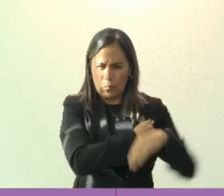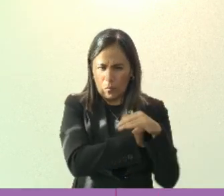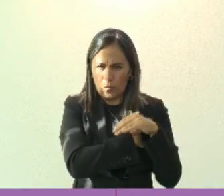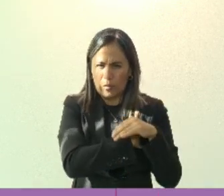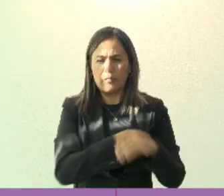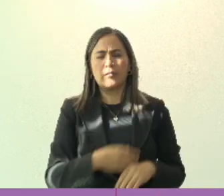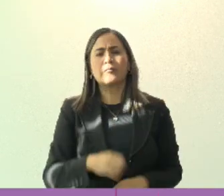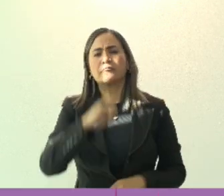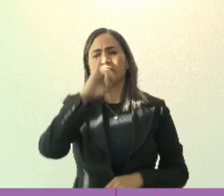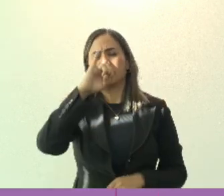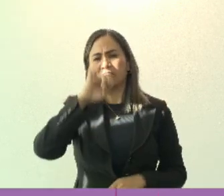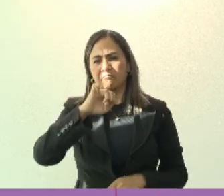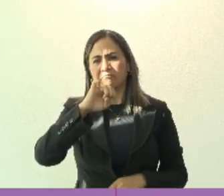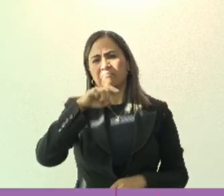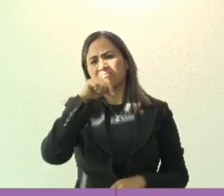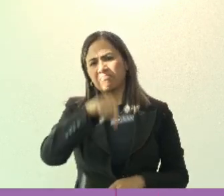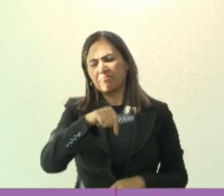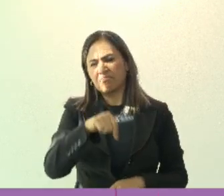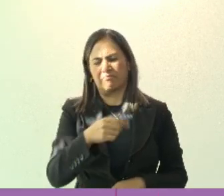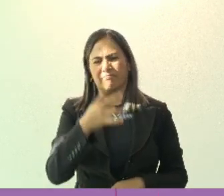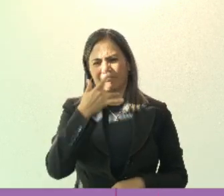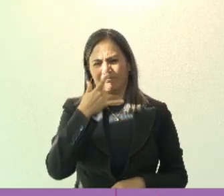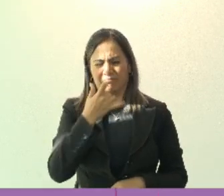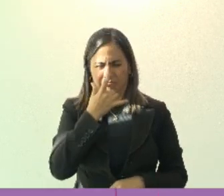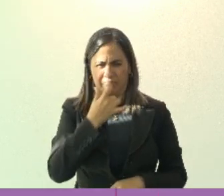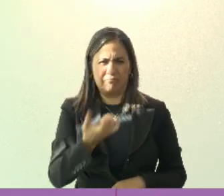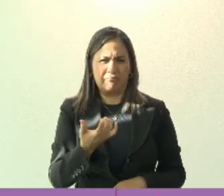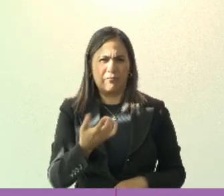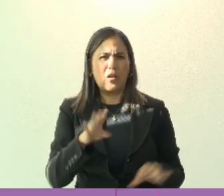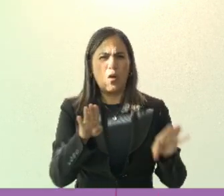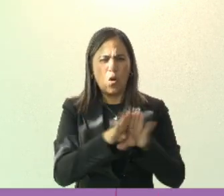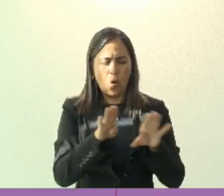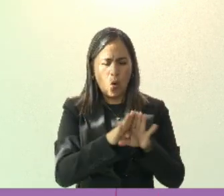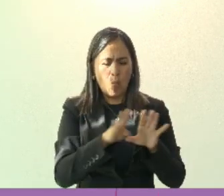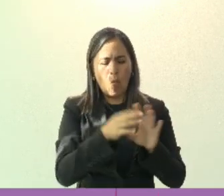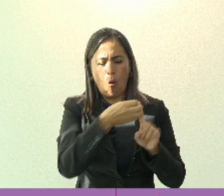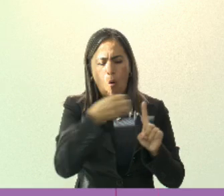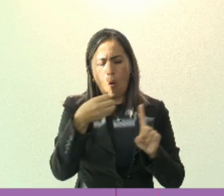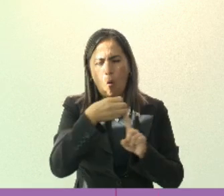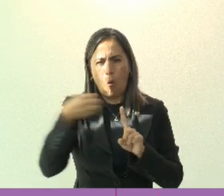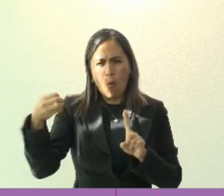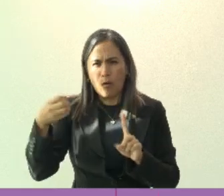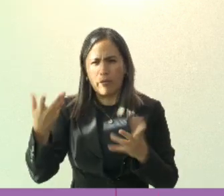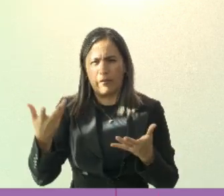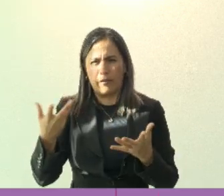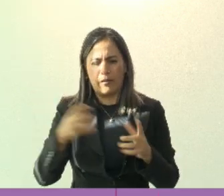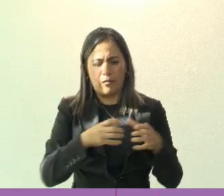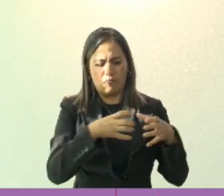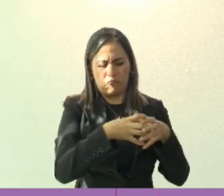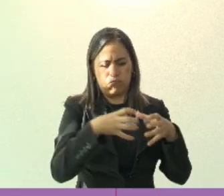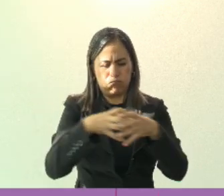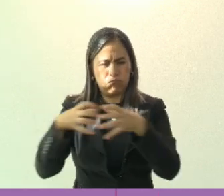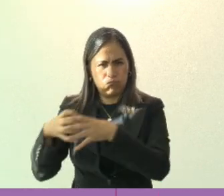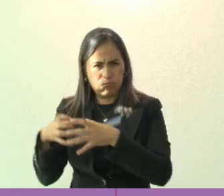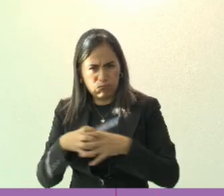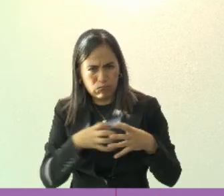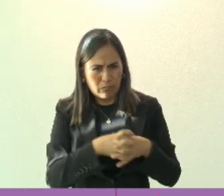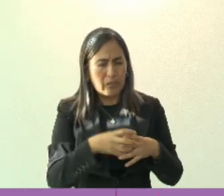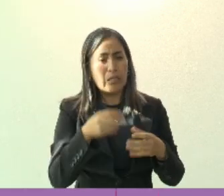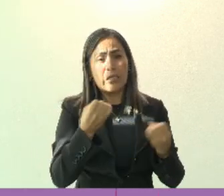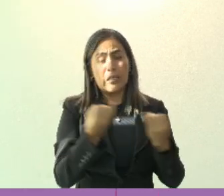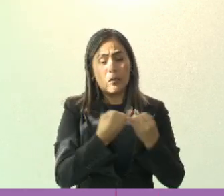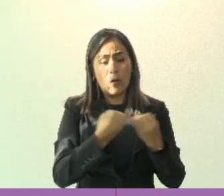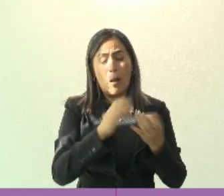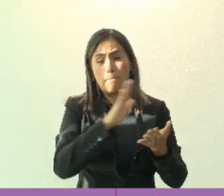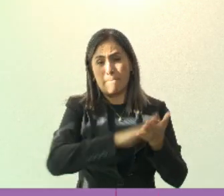también una situación de cómo están nuestros archivos, en qué clasificación los tenemos, cuál es la condición. Y sobre todo, en ambos documentos de los